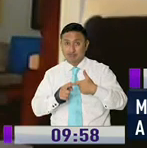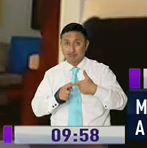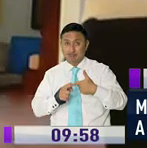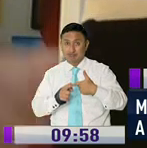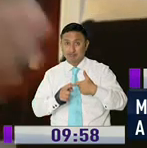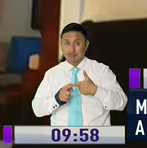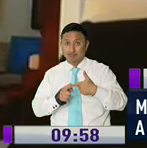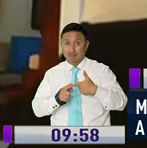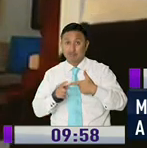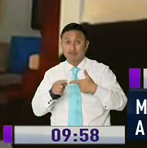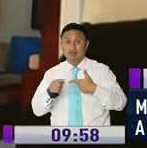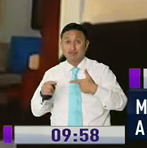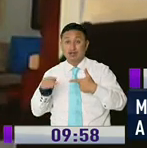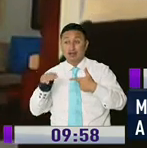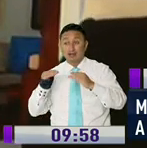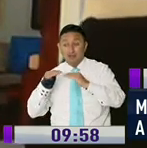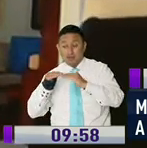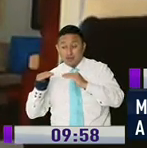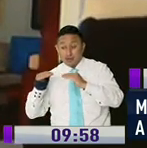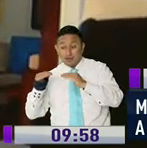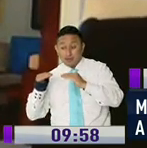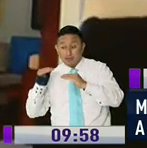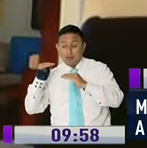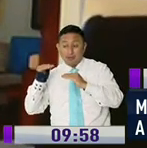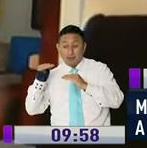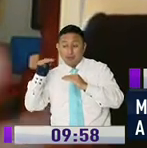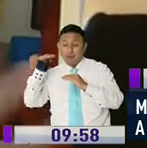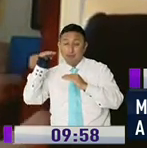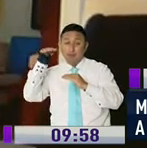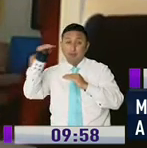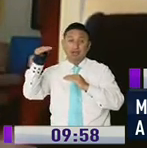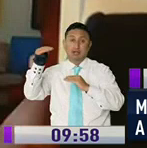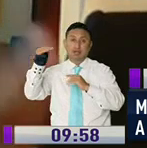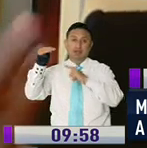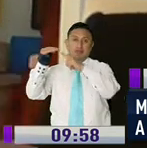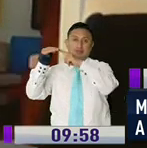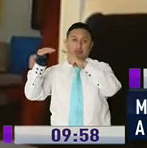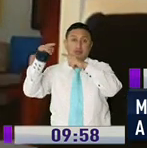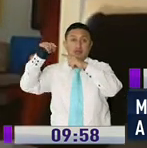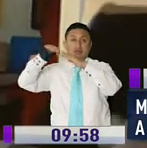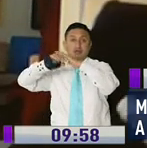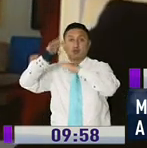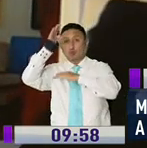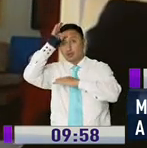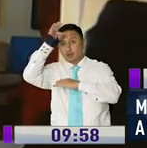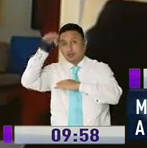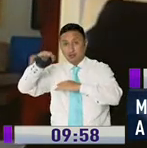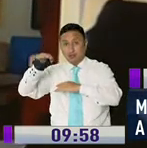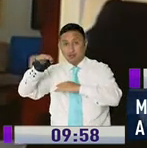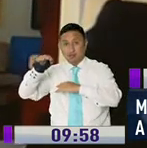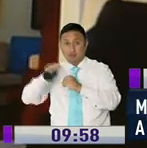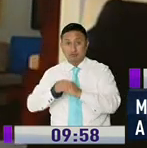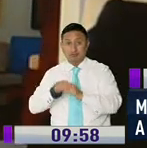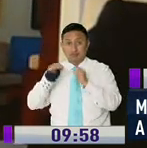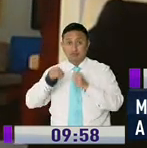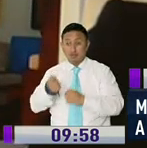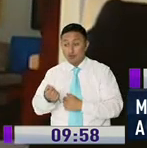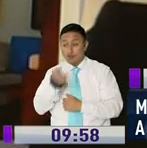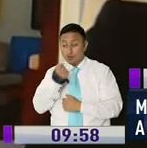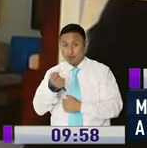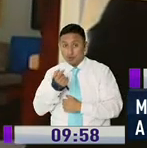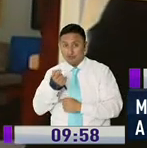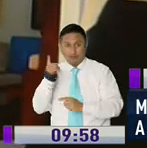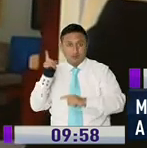pero ya existen los casos severos. En esos pacientes ya necesitan ser hospitalizados. Ya no hay compromiso de la